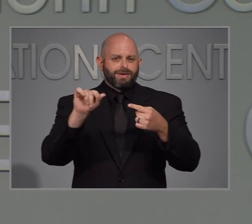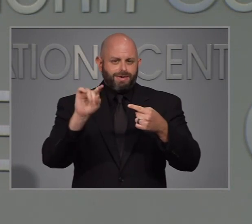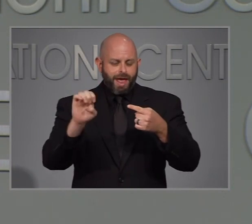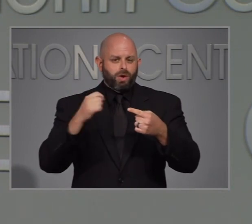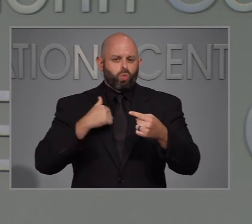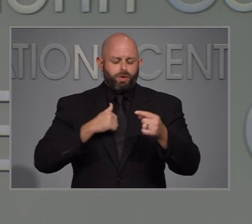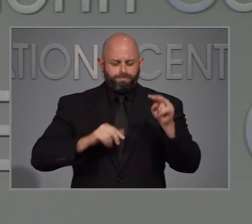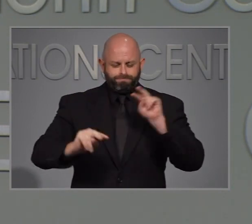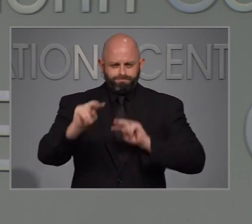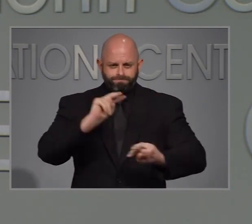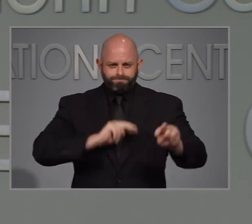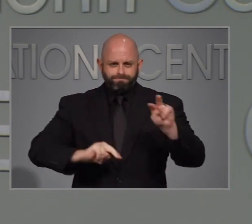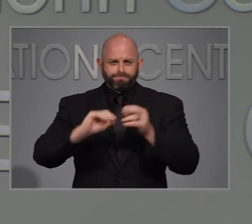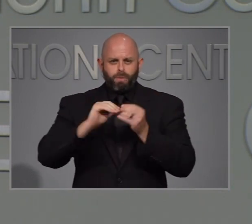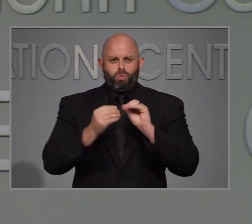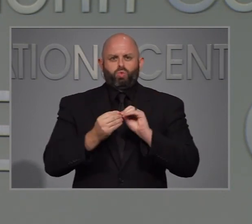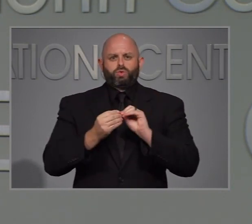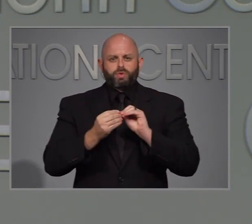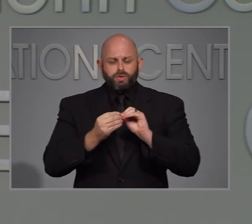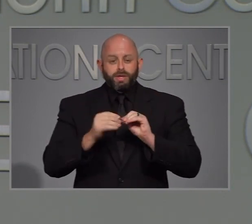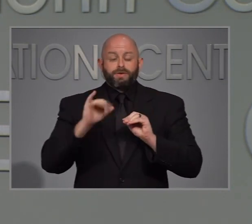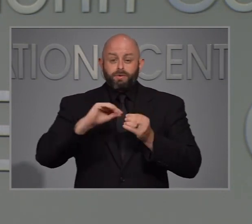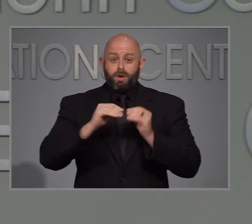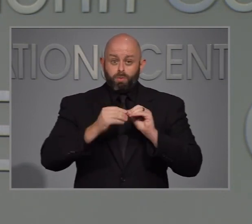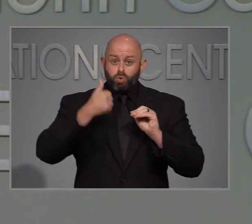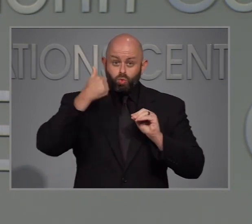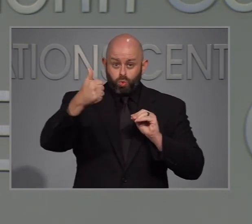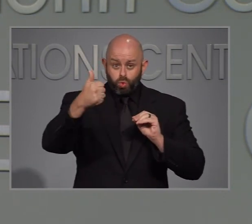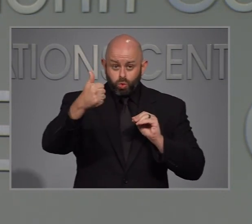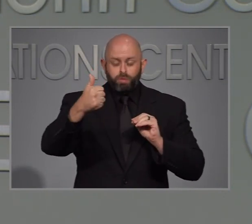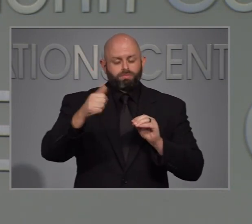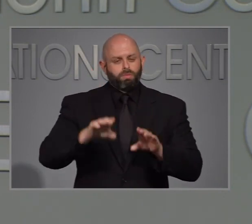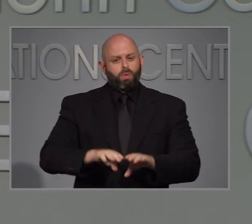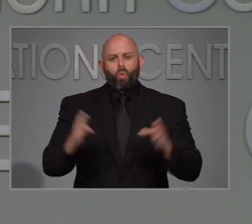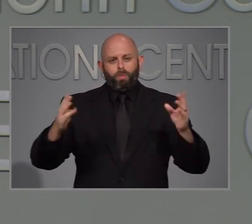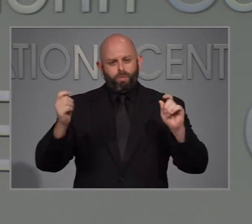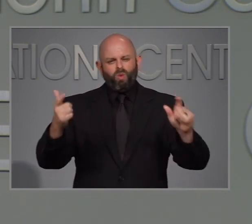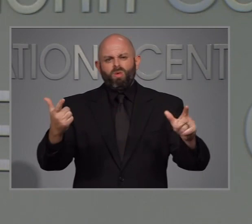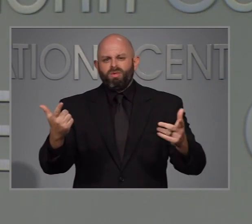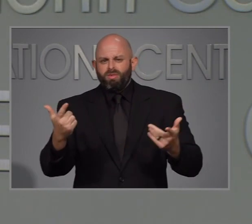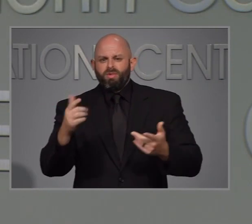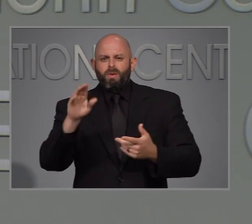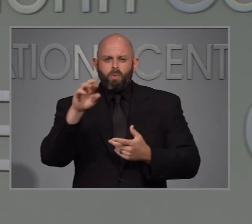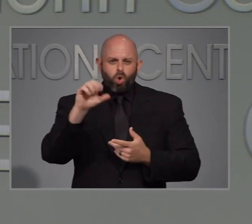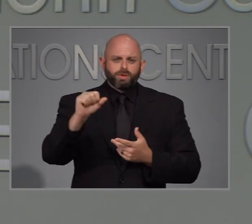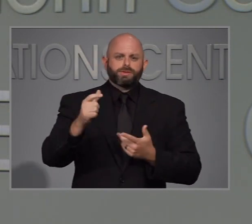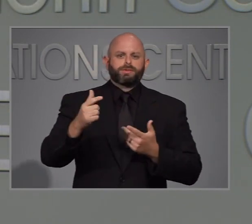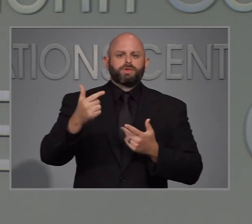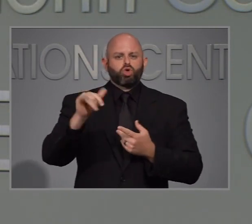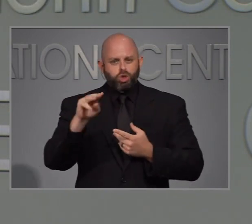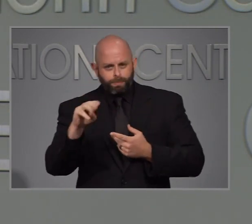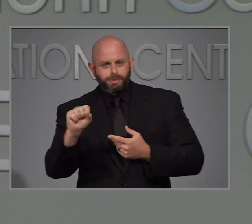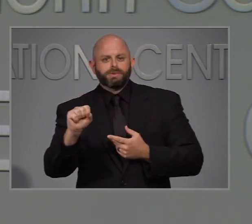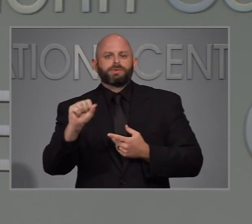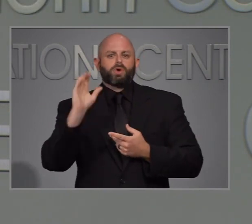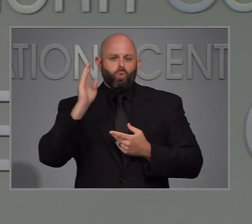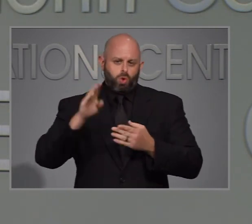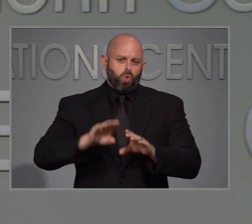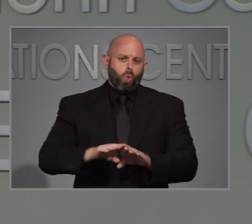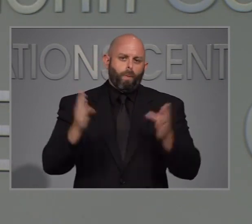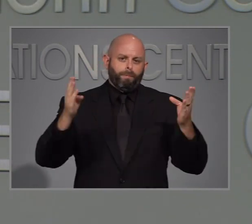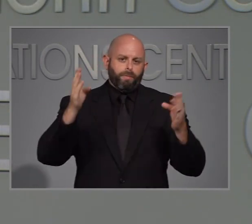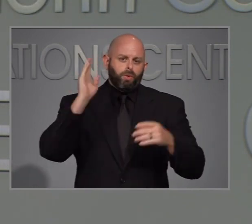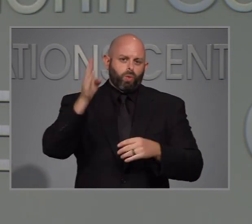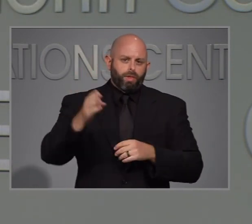vamos a dar todo este tiempo para analizar las cifras. Si están las cifras donde queremos que estén, entonces planeamos relajar las